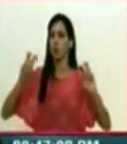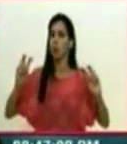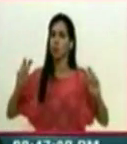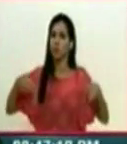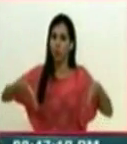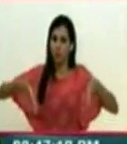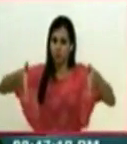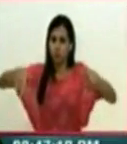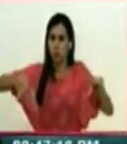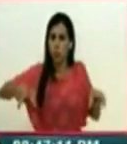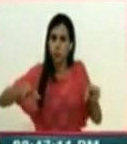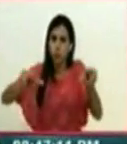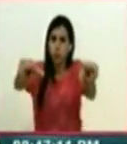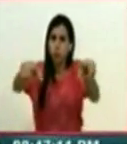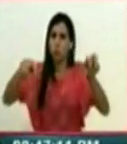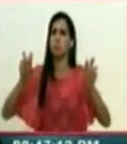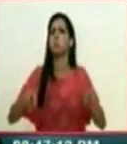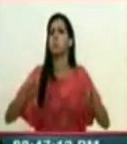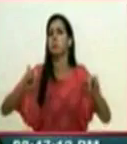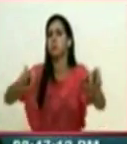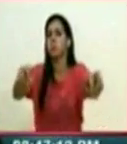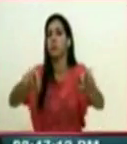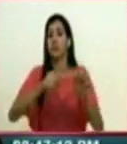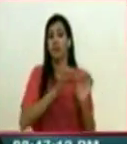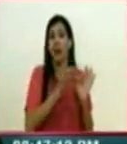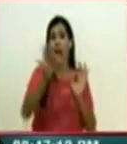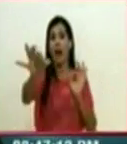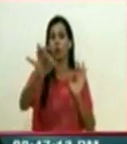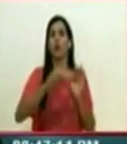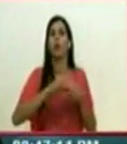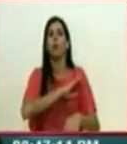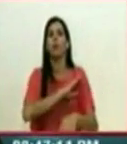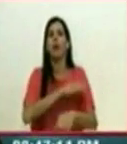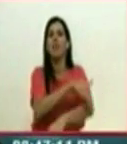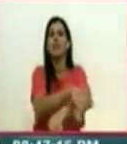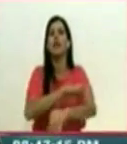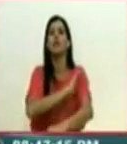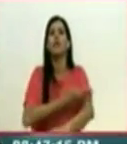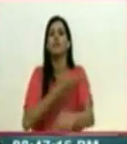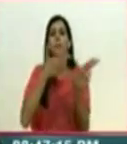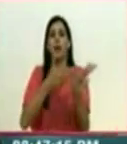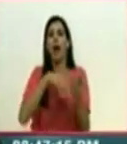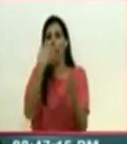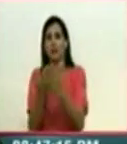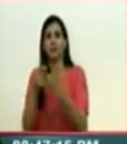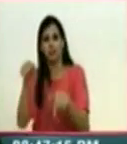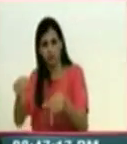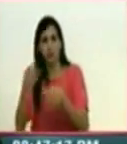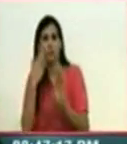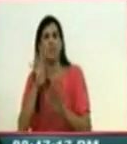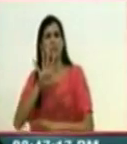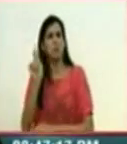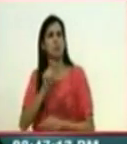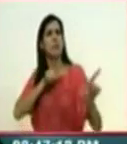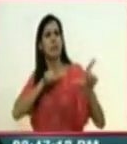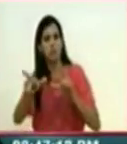avenida Fuerzas Armadas y llegue justamente hasta aquí, hasta la entrada del polideportivo. En 5 meses estará